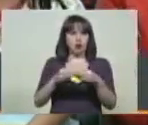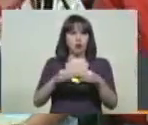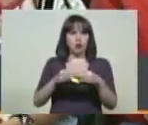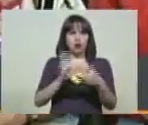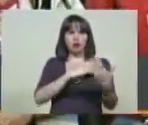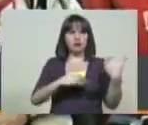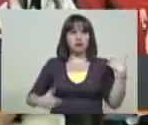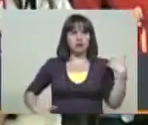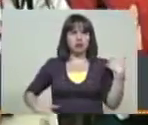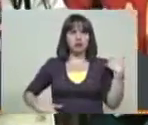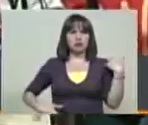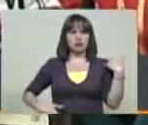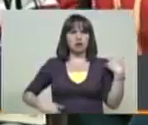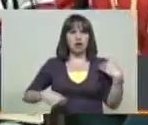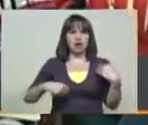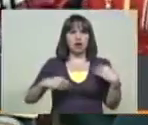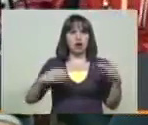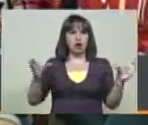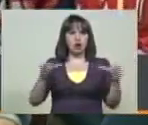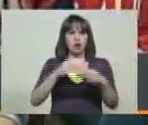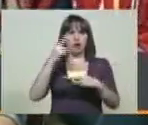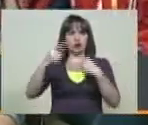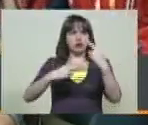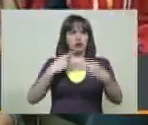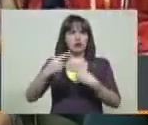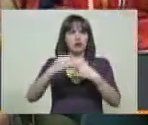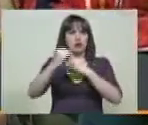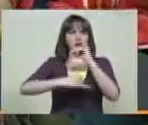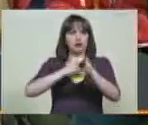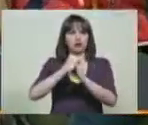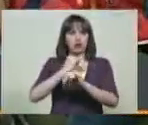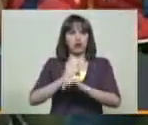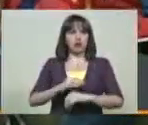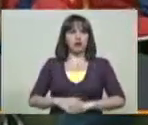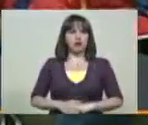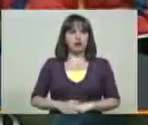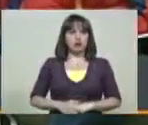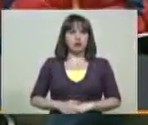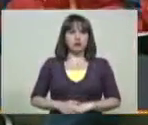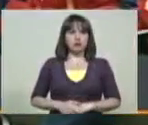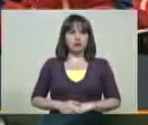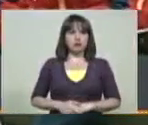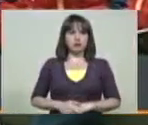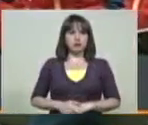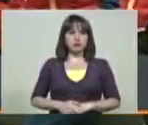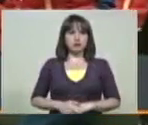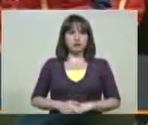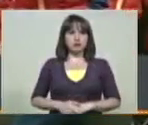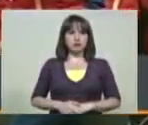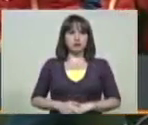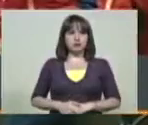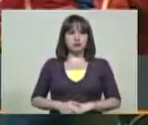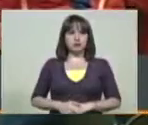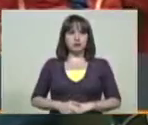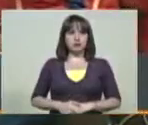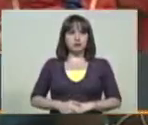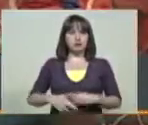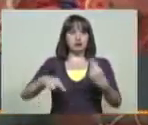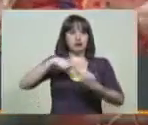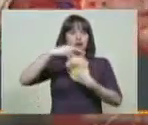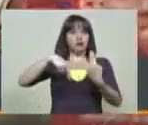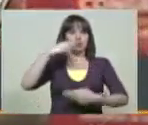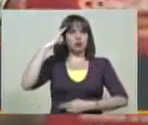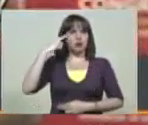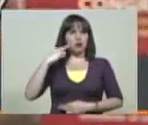de asuntos internacionales declaración de solidaridad con la revolución bolivariana en el marco del